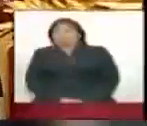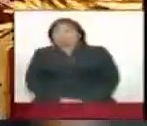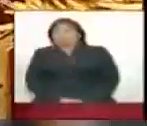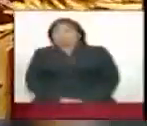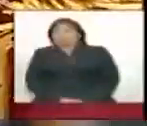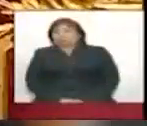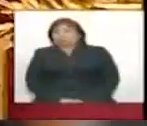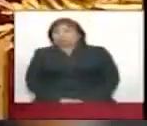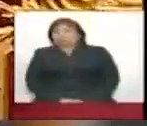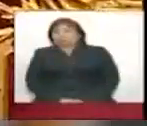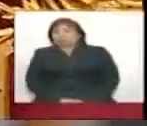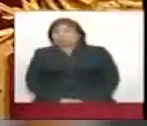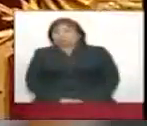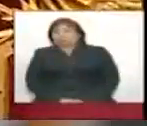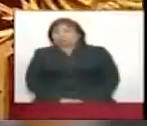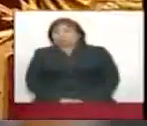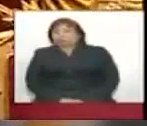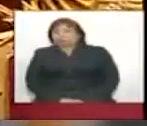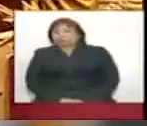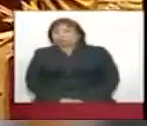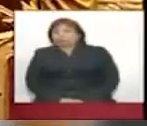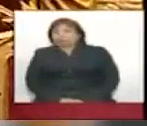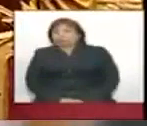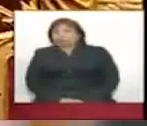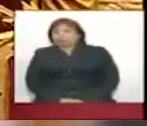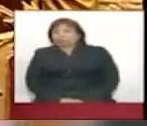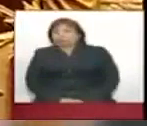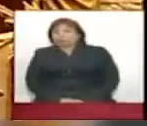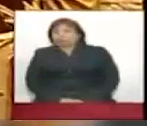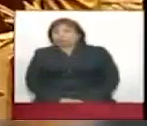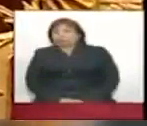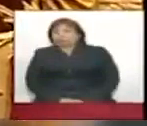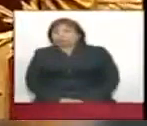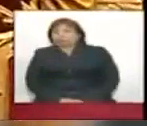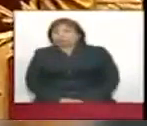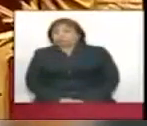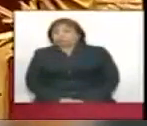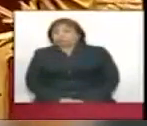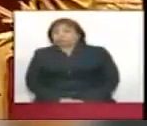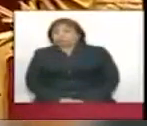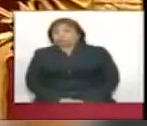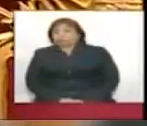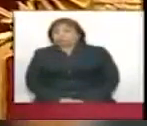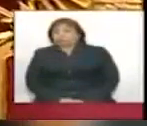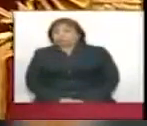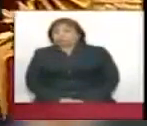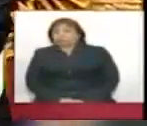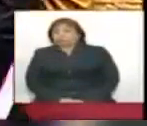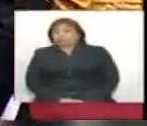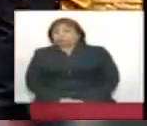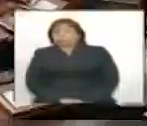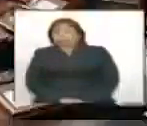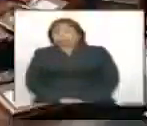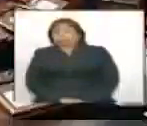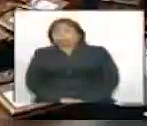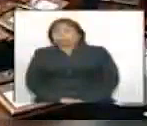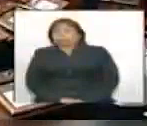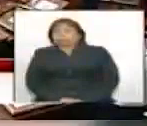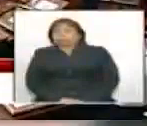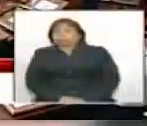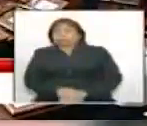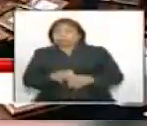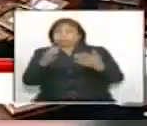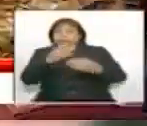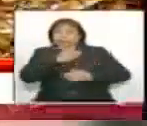Vizcarra fue reemplazado por el presidente del Congreso, Manuel Merino de Lama, ya que la vicepresidenta, Mercedes Arauz, quien